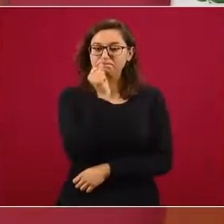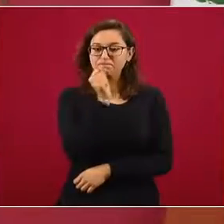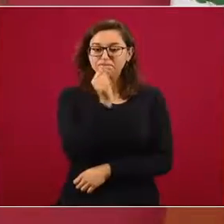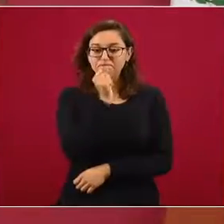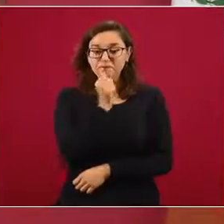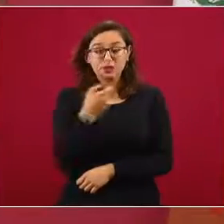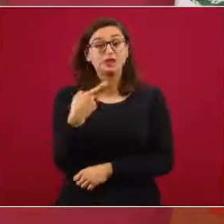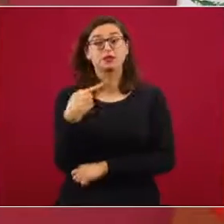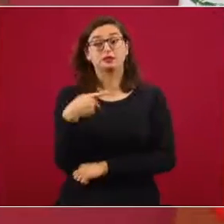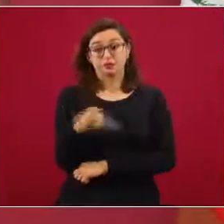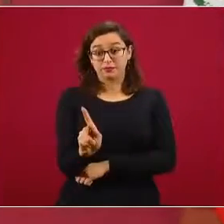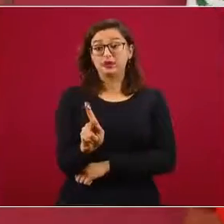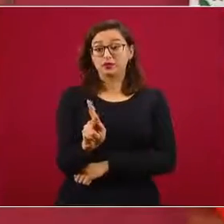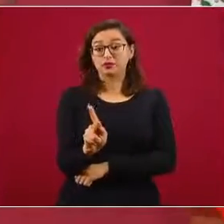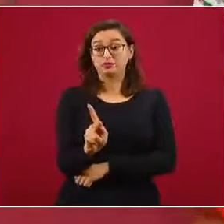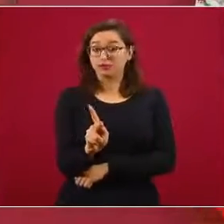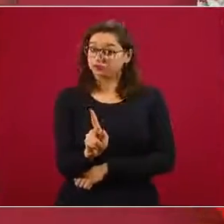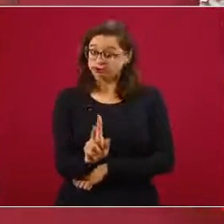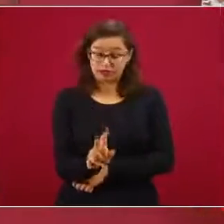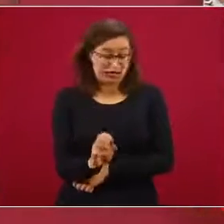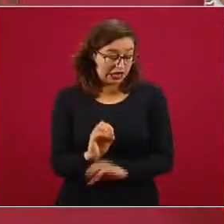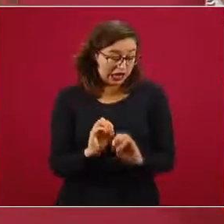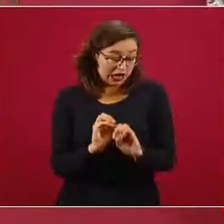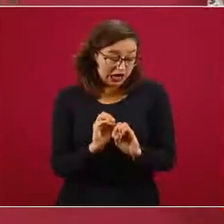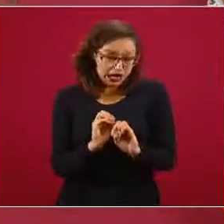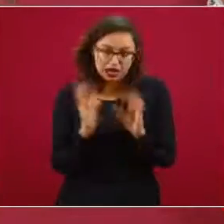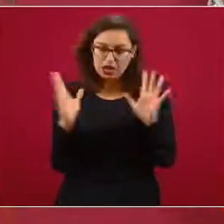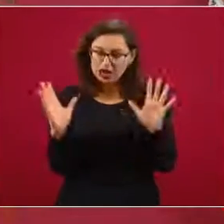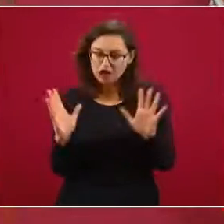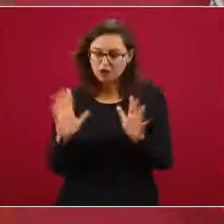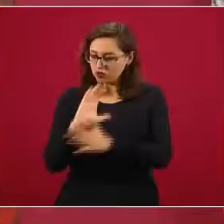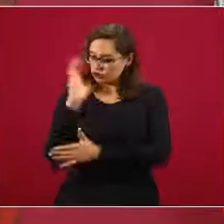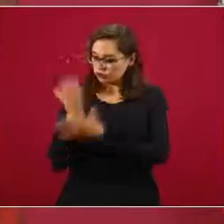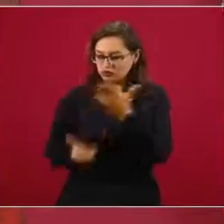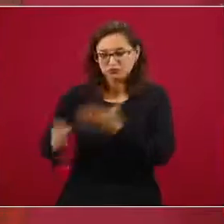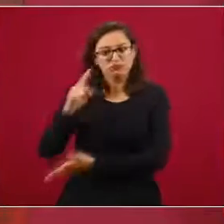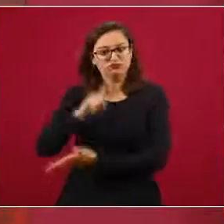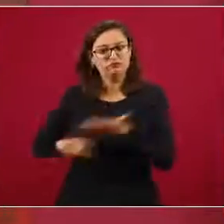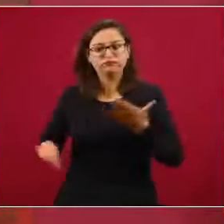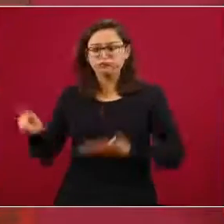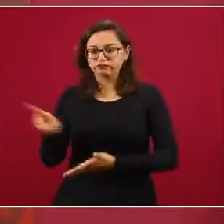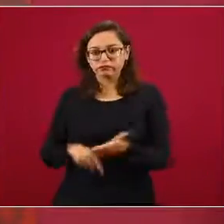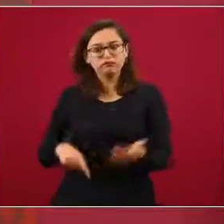pero sí, vamos a buscar que se revoque el mandato. Lo mismo,